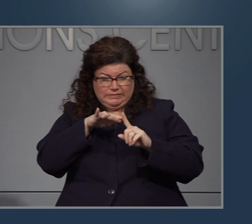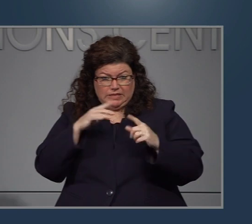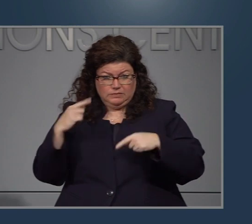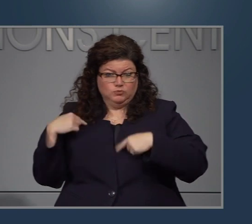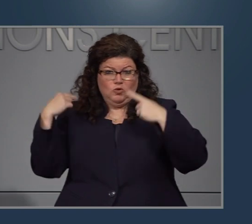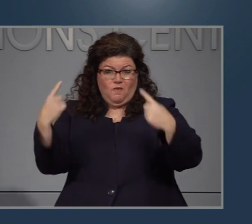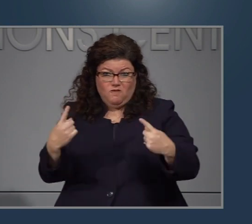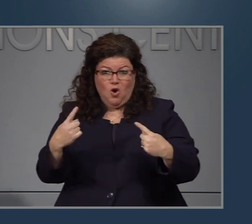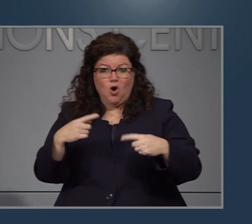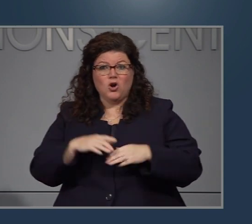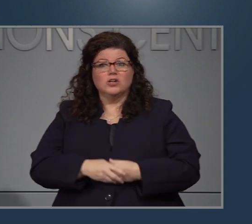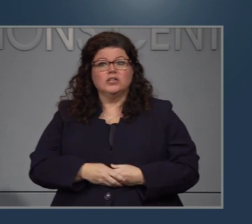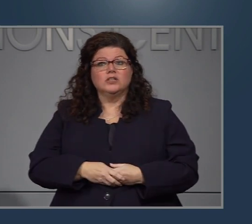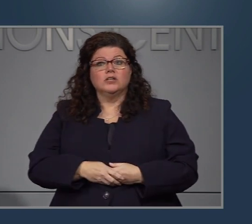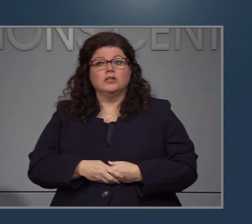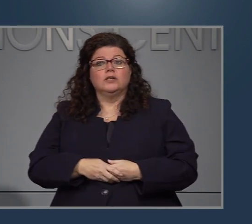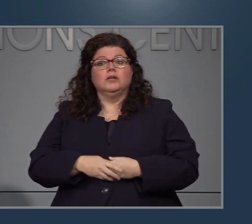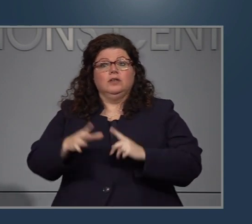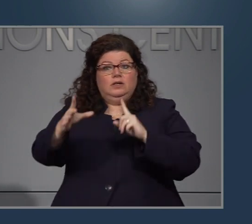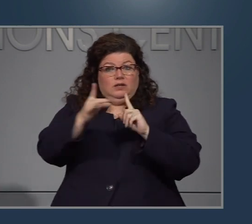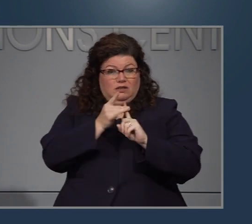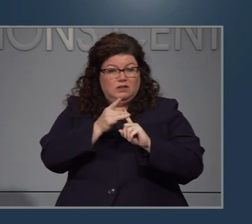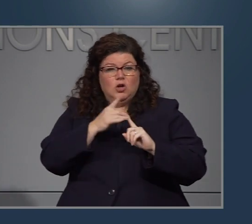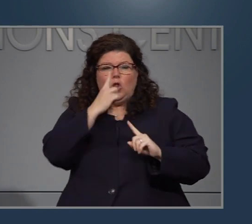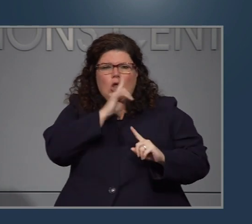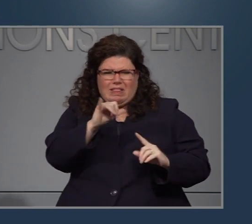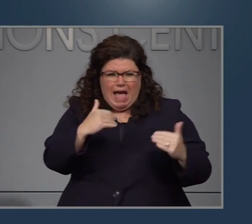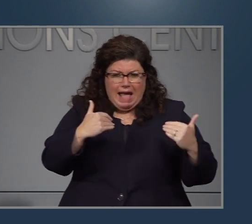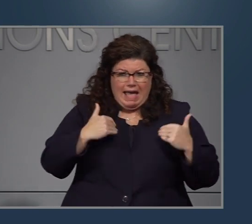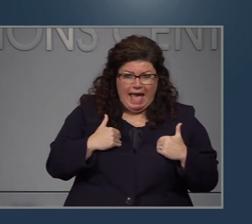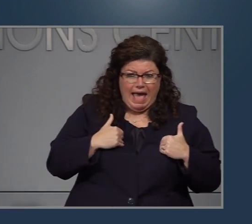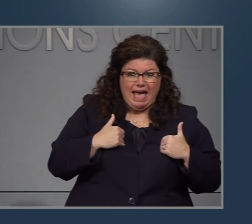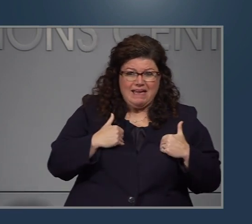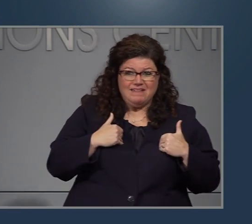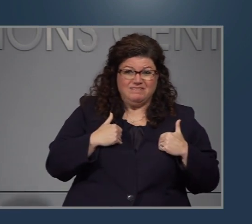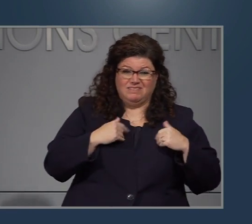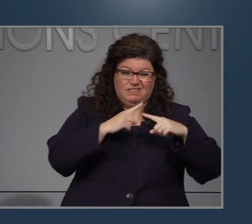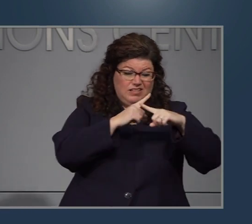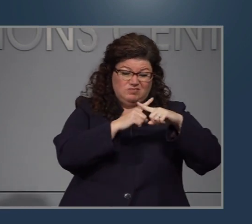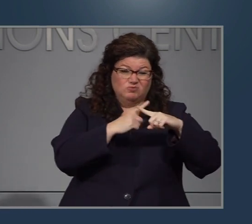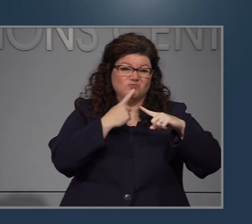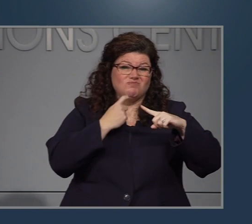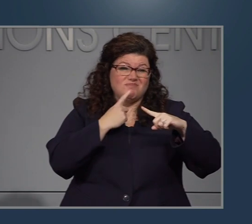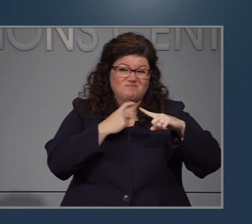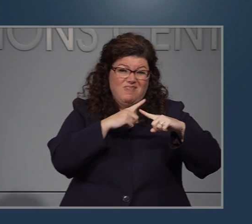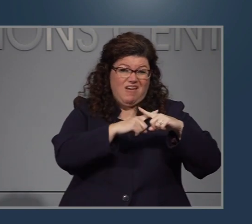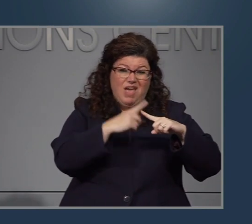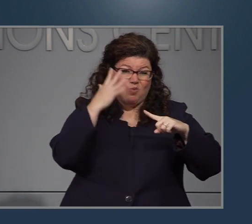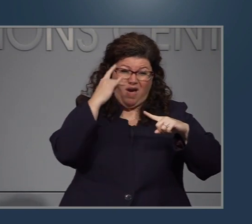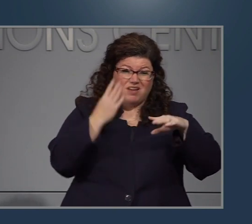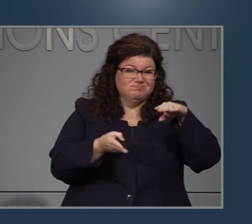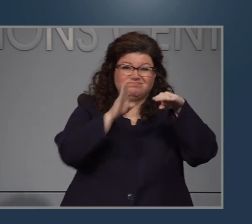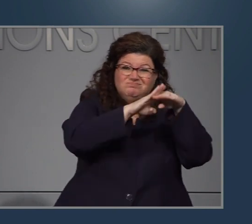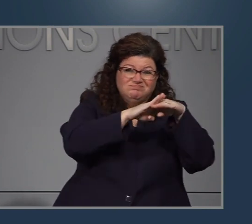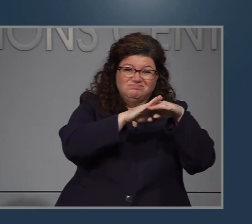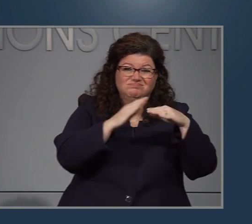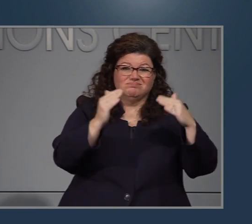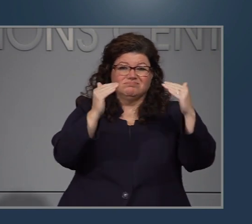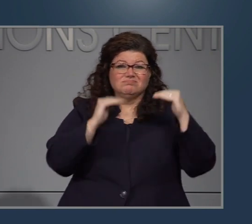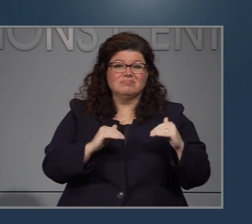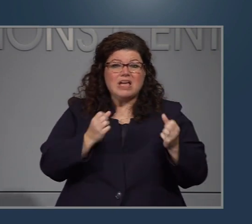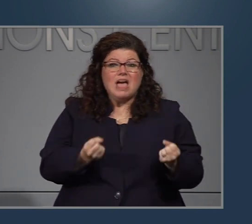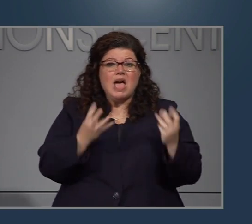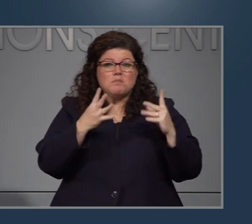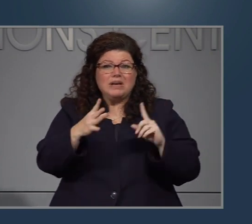Los datos de vigilancia están mostrando una tendencia ascendente, entonces le damos rojo. La trayectoria de casos confirmados